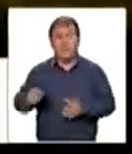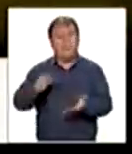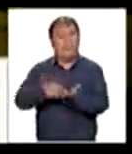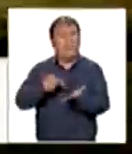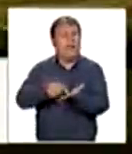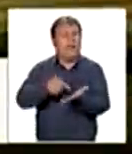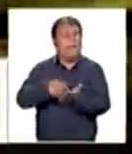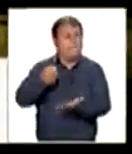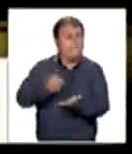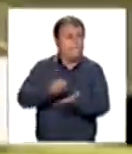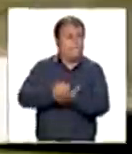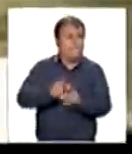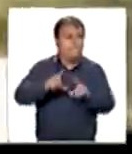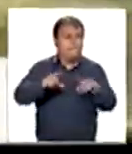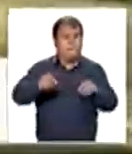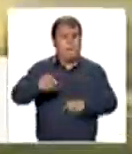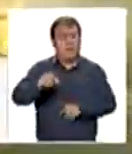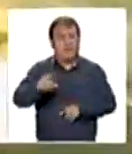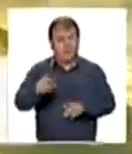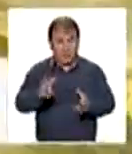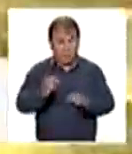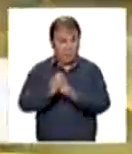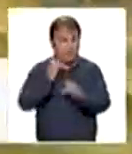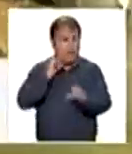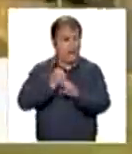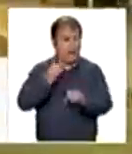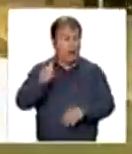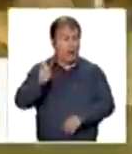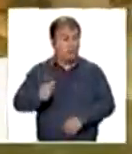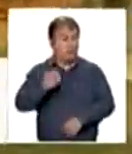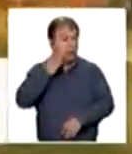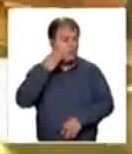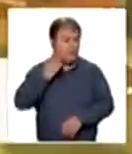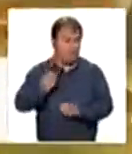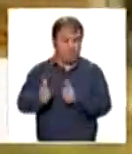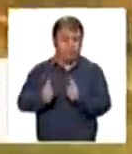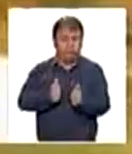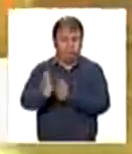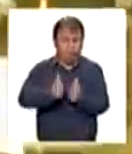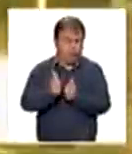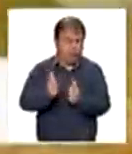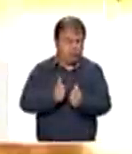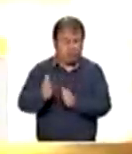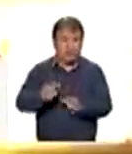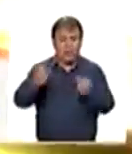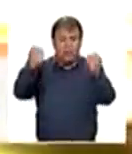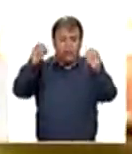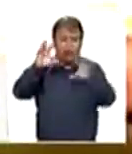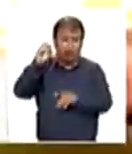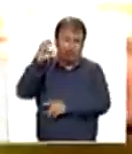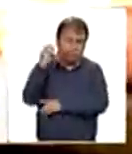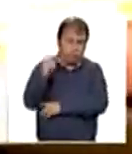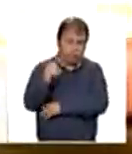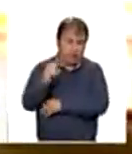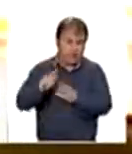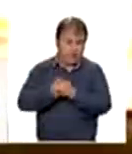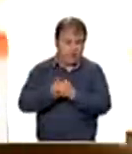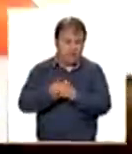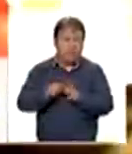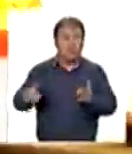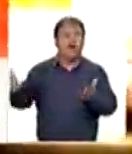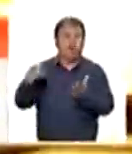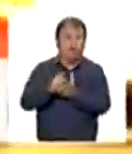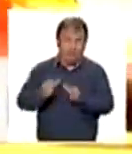papeletas. Estas custers, azul y blanca, corren por la avenida Arequipa hasta que la luz roja les da el inicio para una